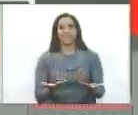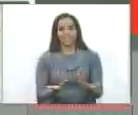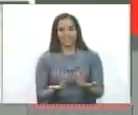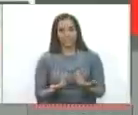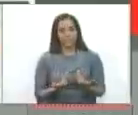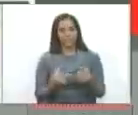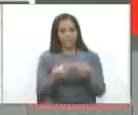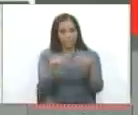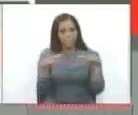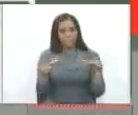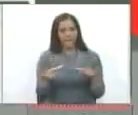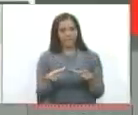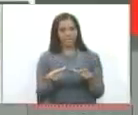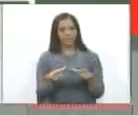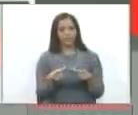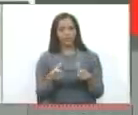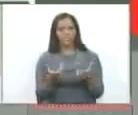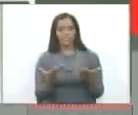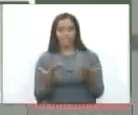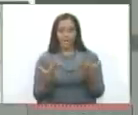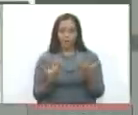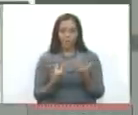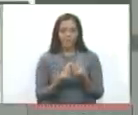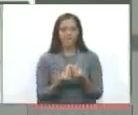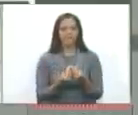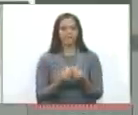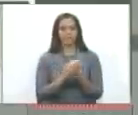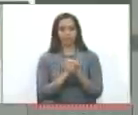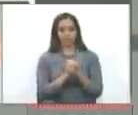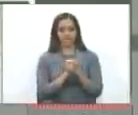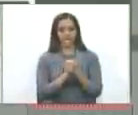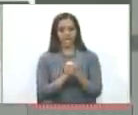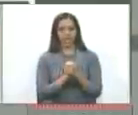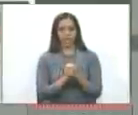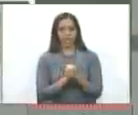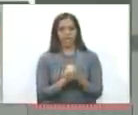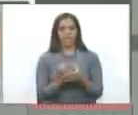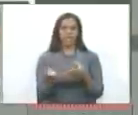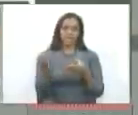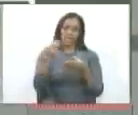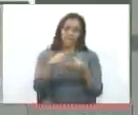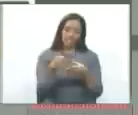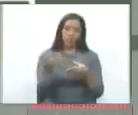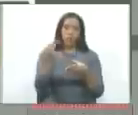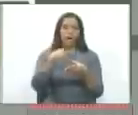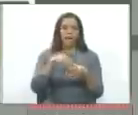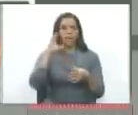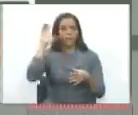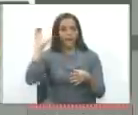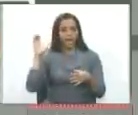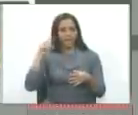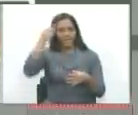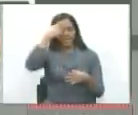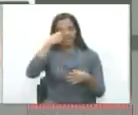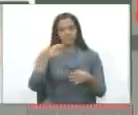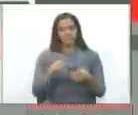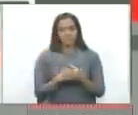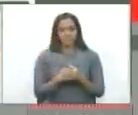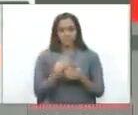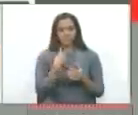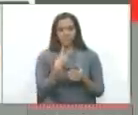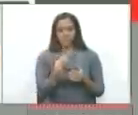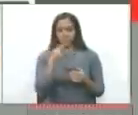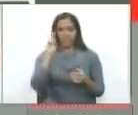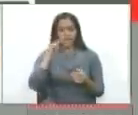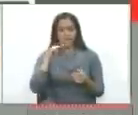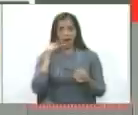espacio de acompañamiento solidario. Ir sumando países, ir sumando pueblos para que las voces de los que nunca se escuchan